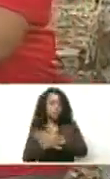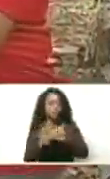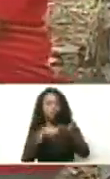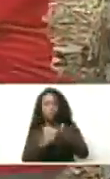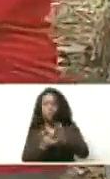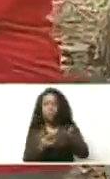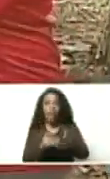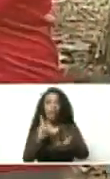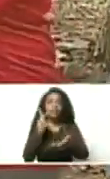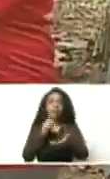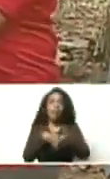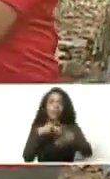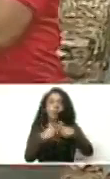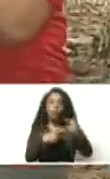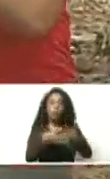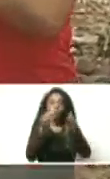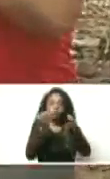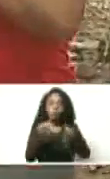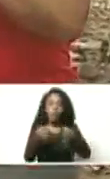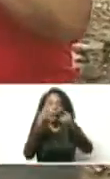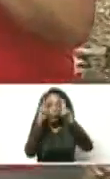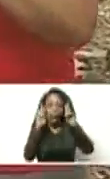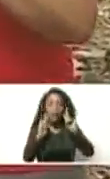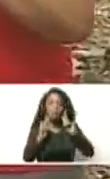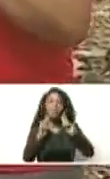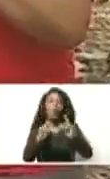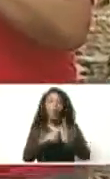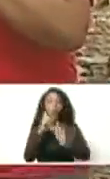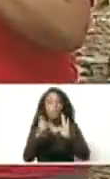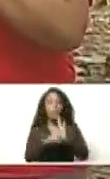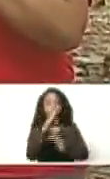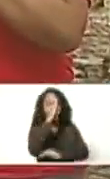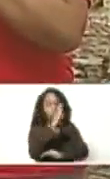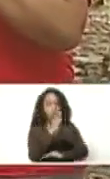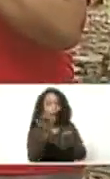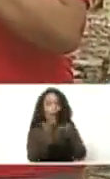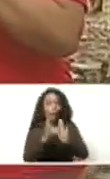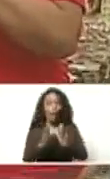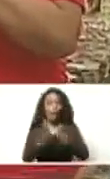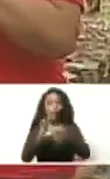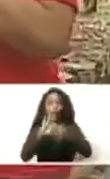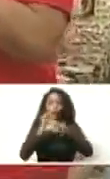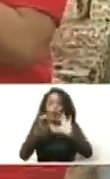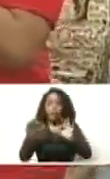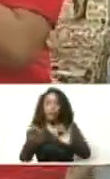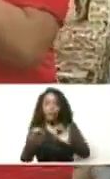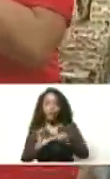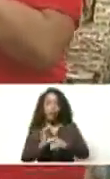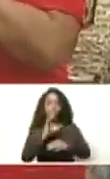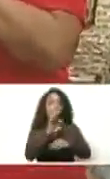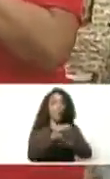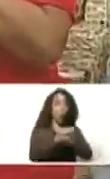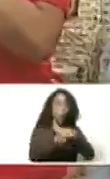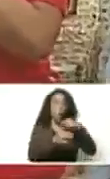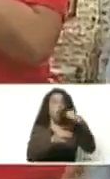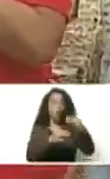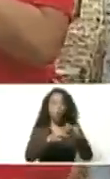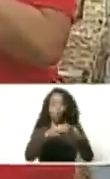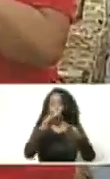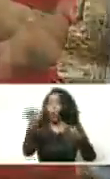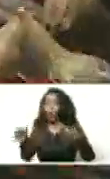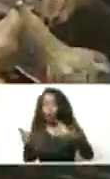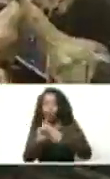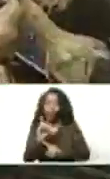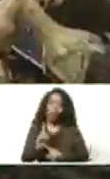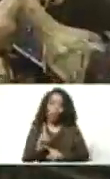la producción de calidad, que llegue la producción netamente a la escuela, nos evitamos la cadena de intermediarios y esto, por supuesto,